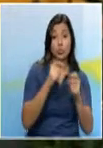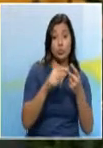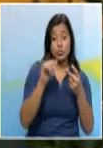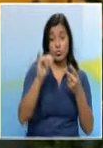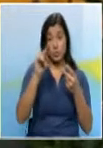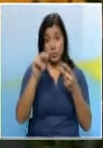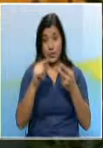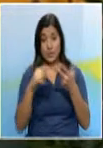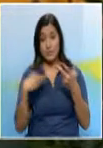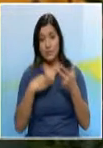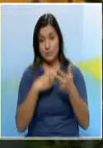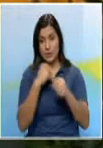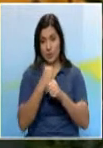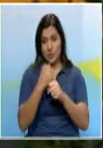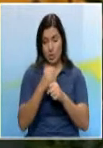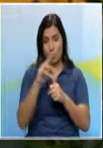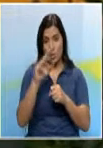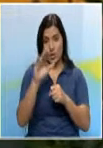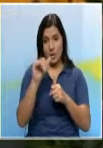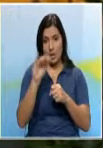UCAEP.